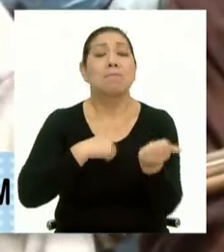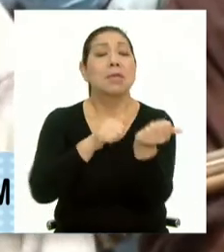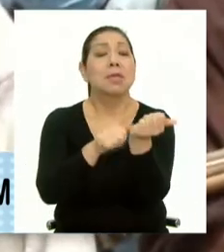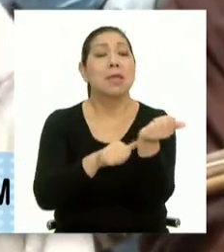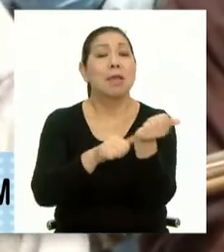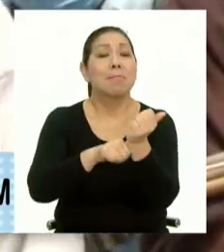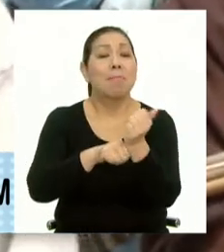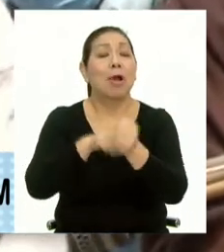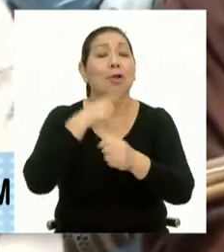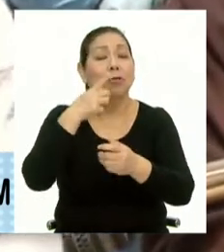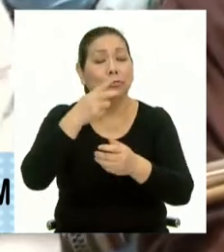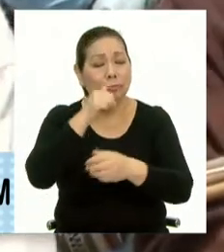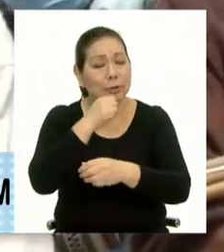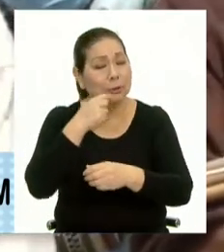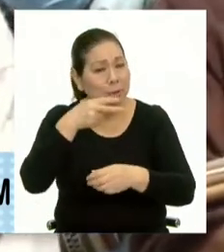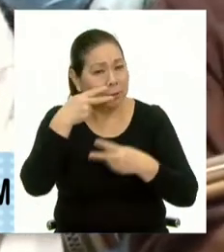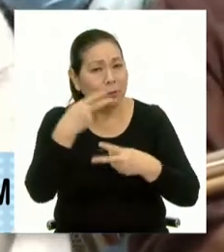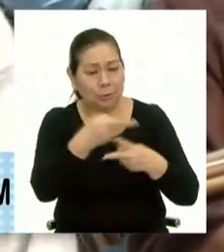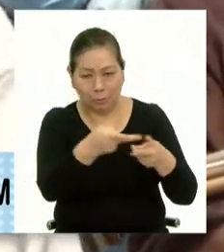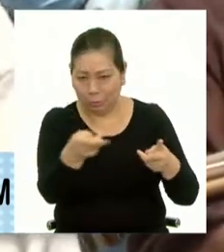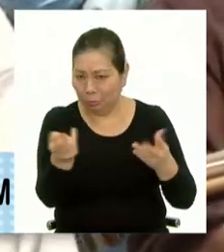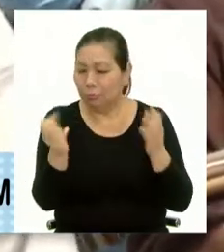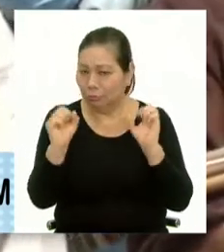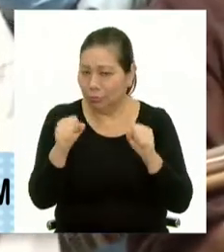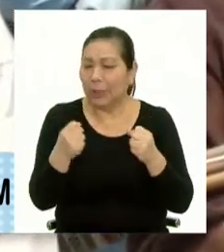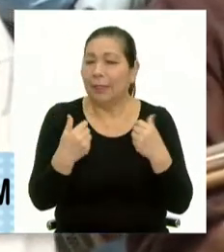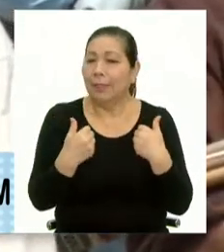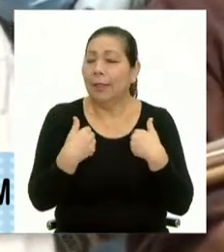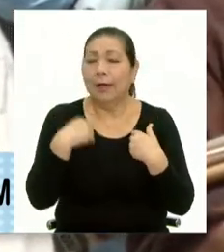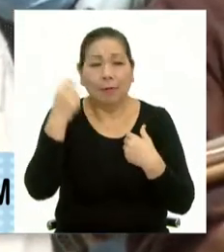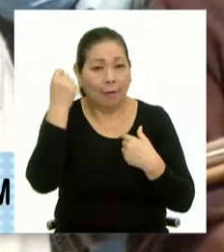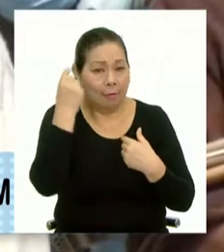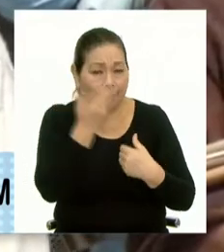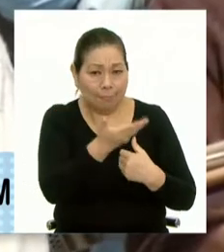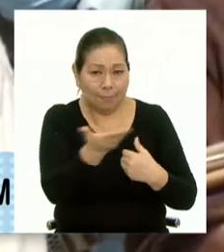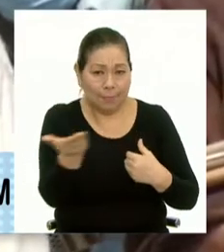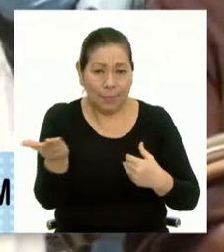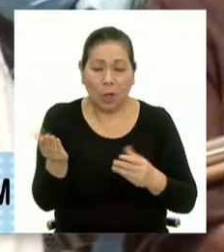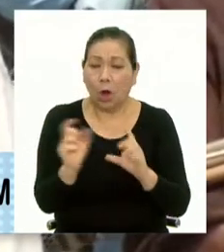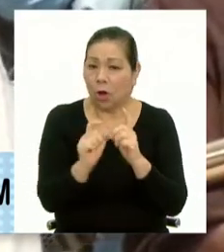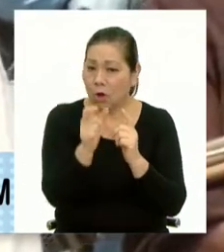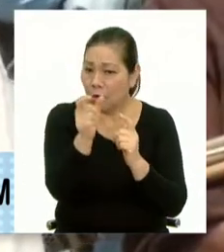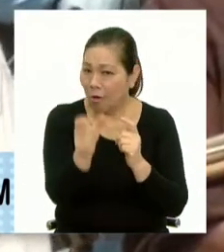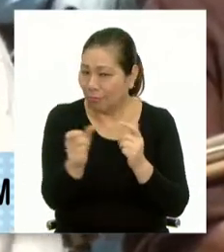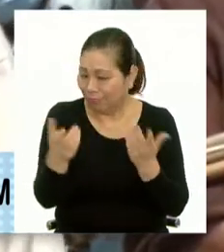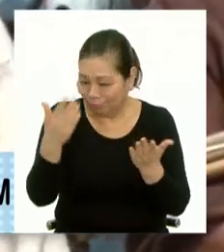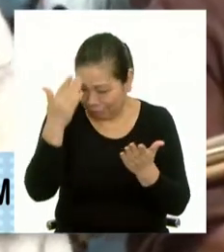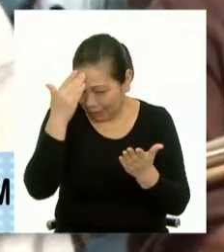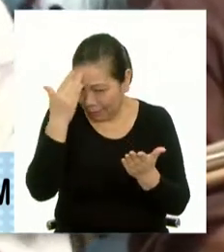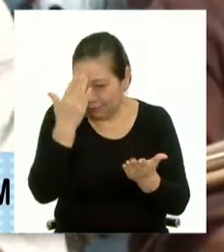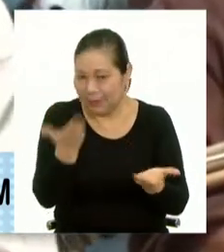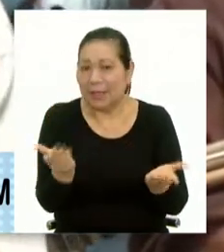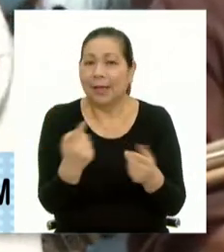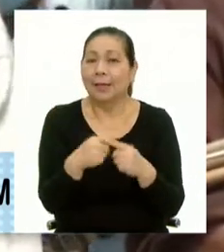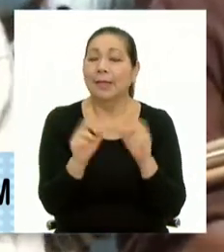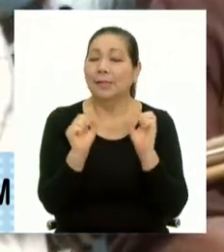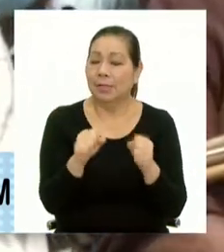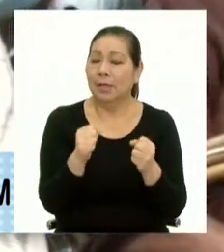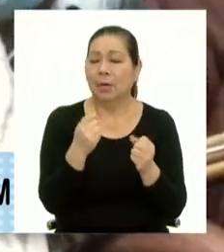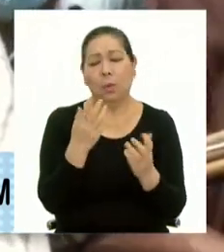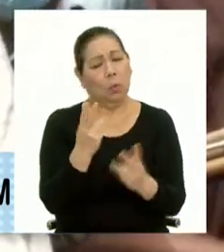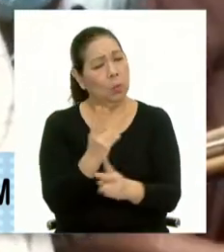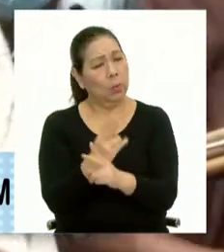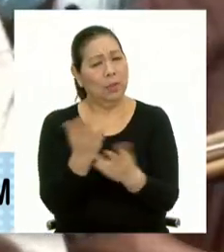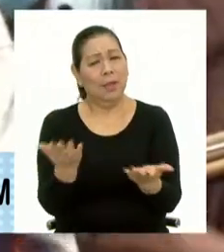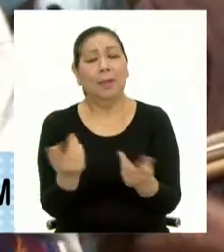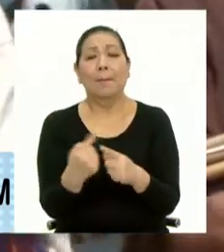hermanos indígenas. Y eso yo creo que debe entender los señores congresistas, que hay que ser